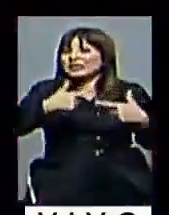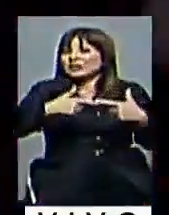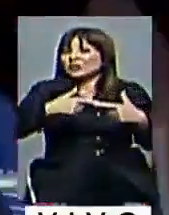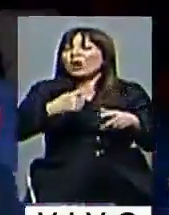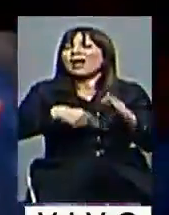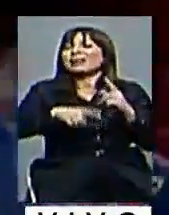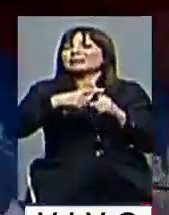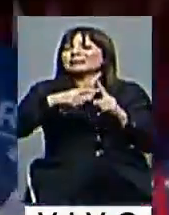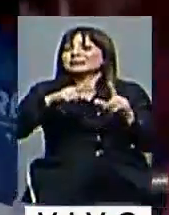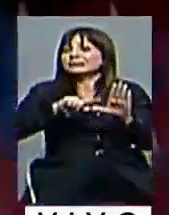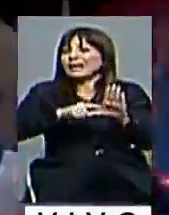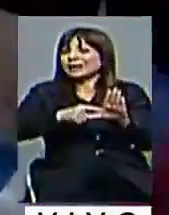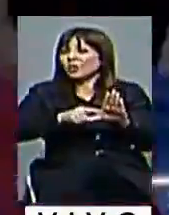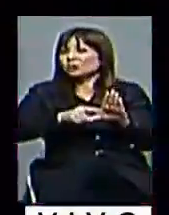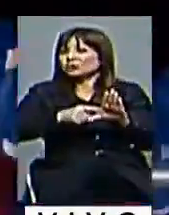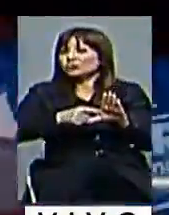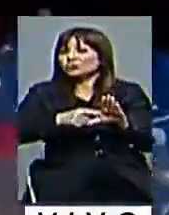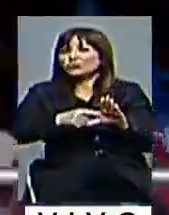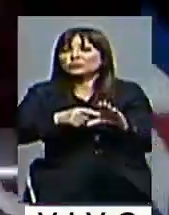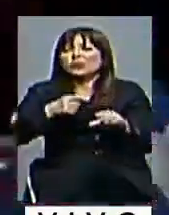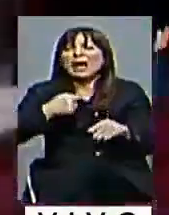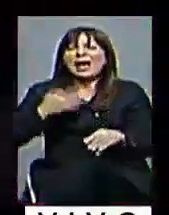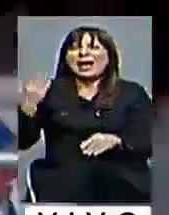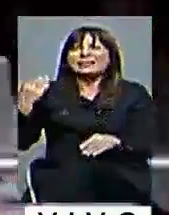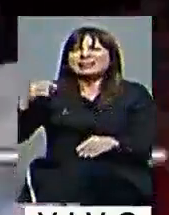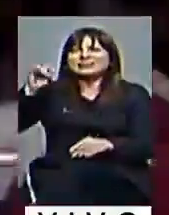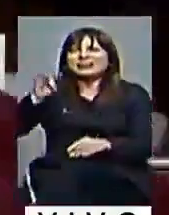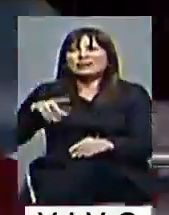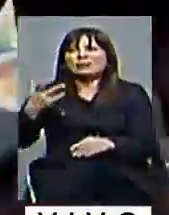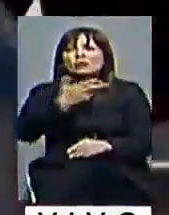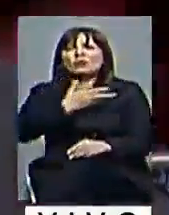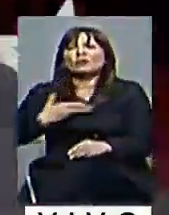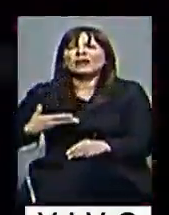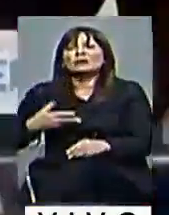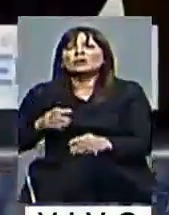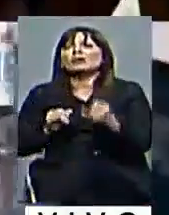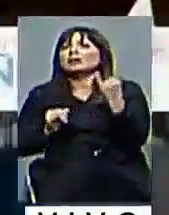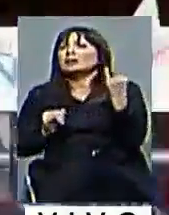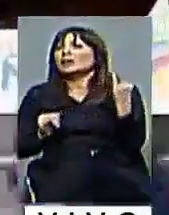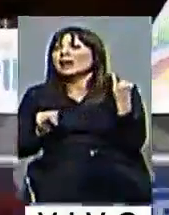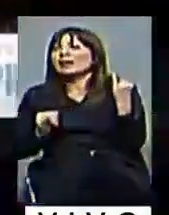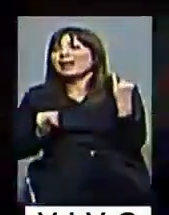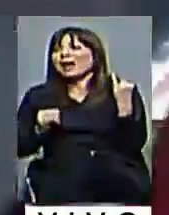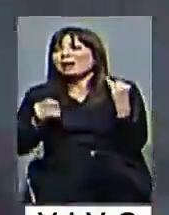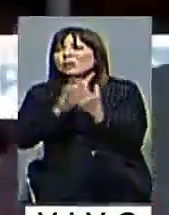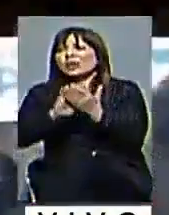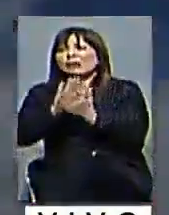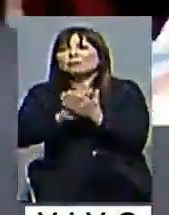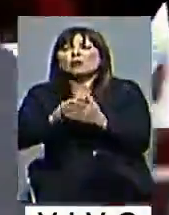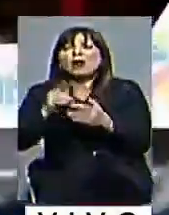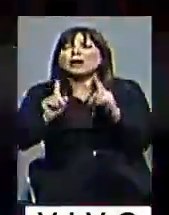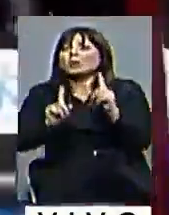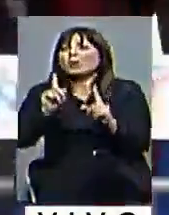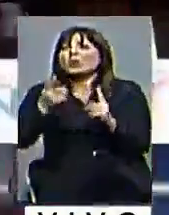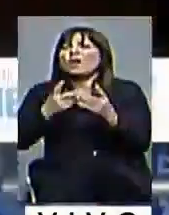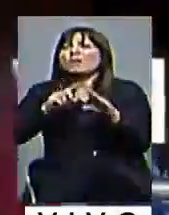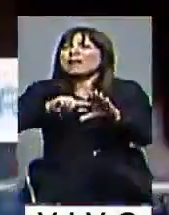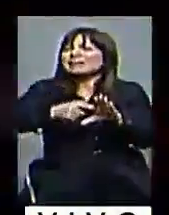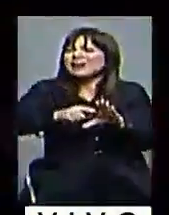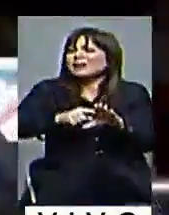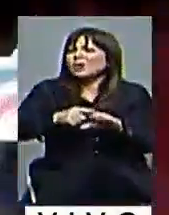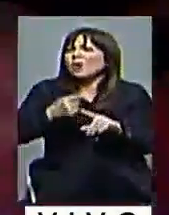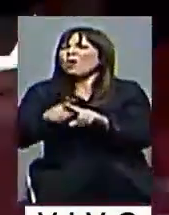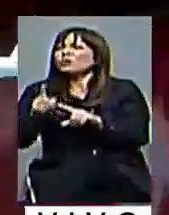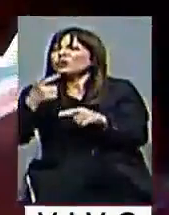técnicos. Antes sabíamos que en los gobiernos de la Concertación el ministro era el más político, el subsecretario era el más técnico, y había como una